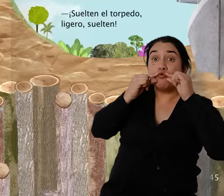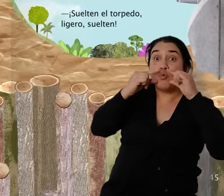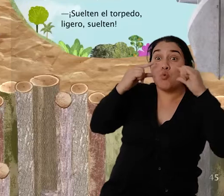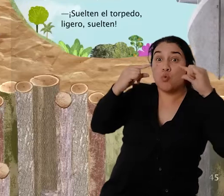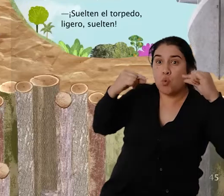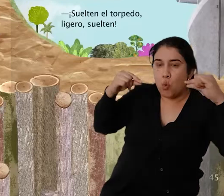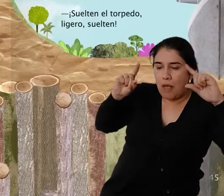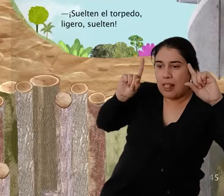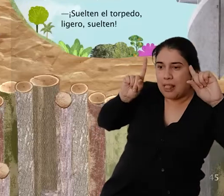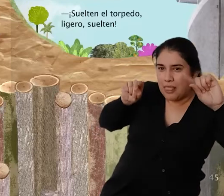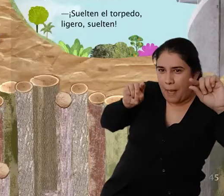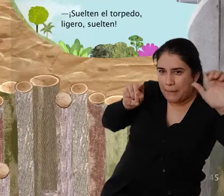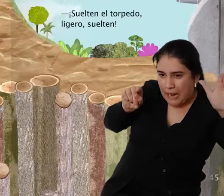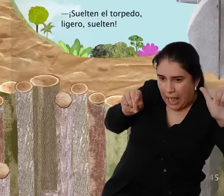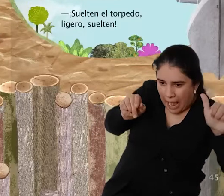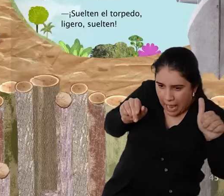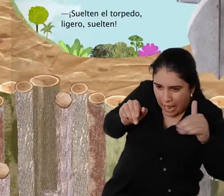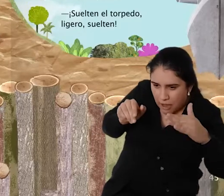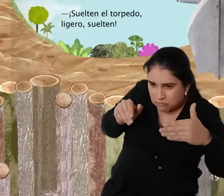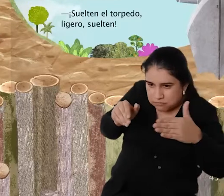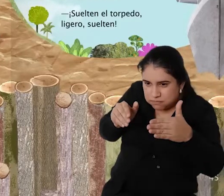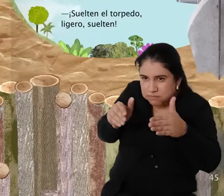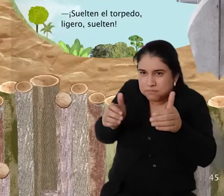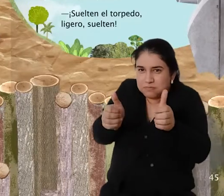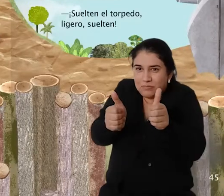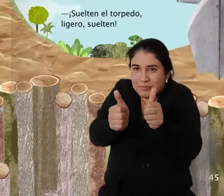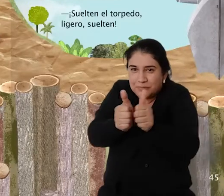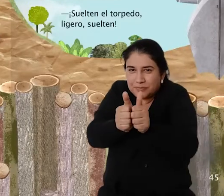surubí se hundió al lado de su torpedo.